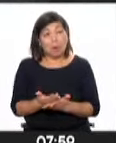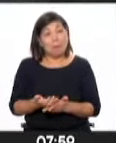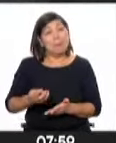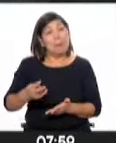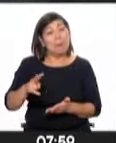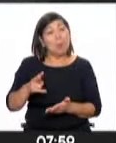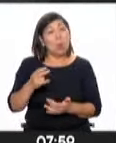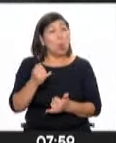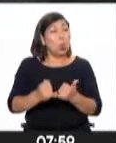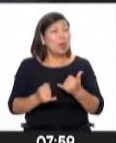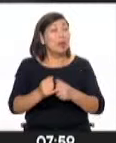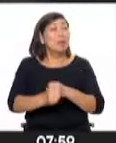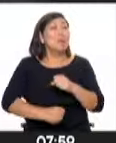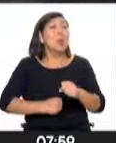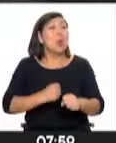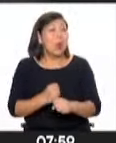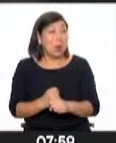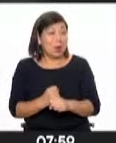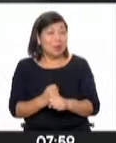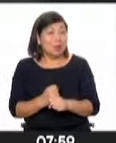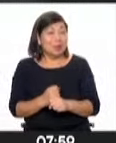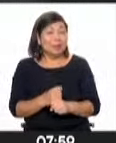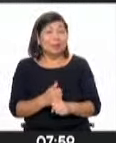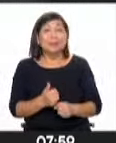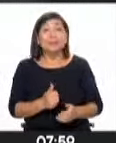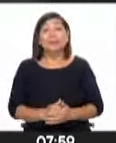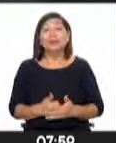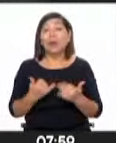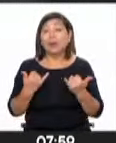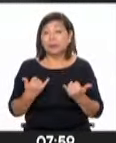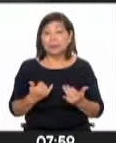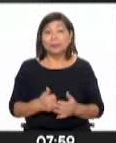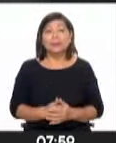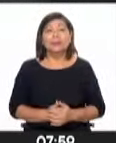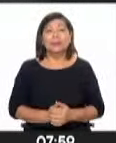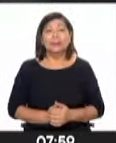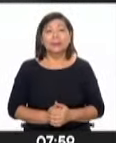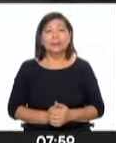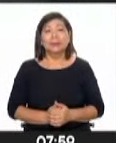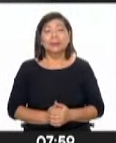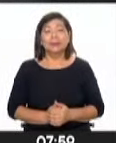incrementado en los últimos años, ¿no? En los últimos par de años. Ahora, siguiente, por favor.